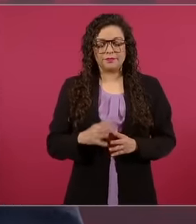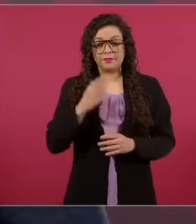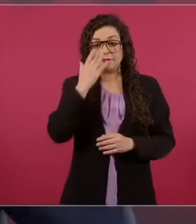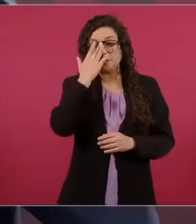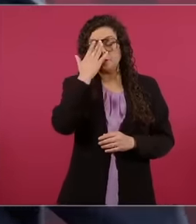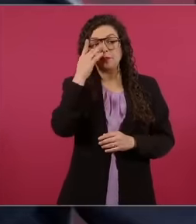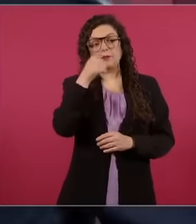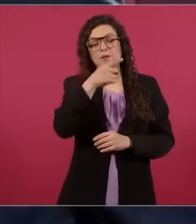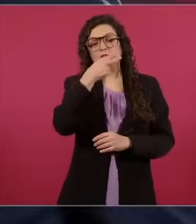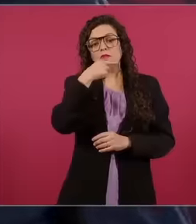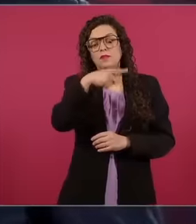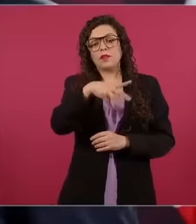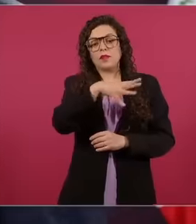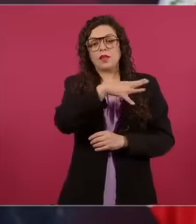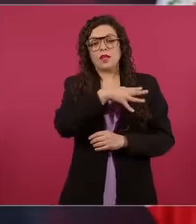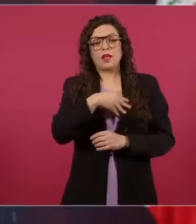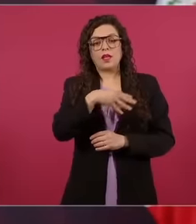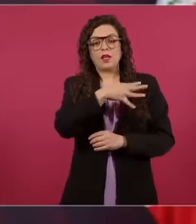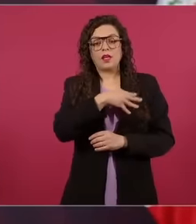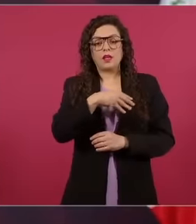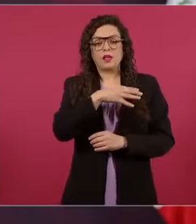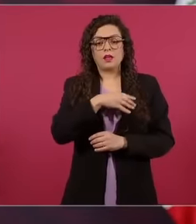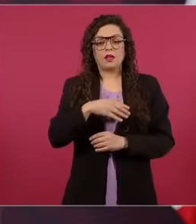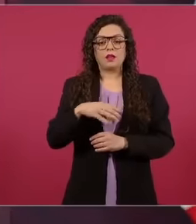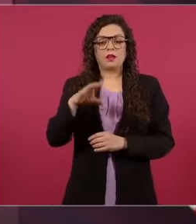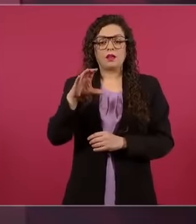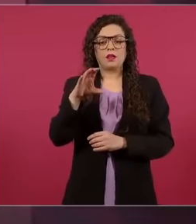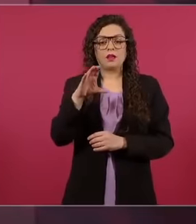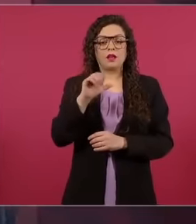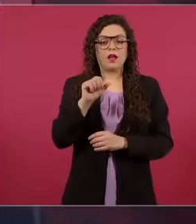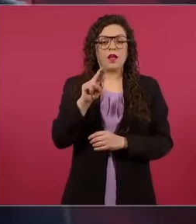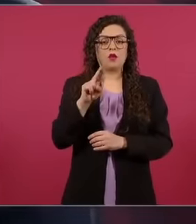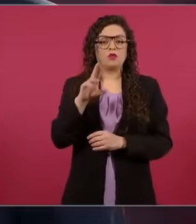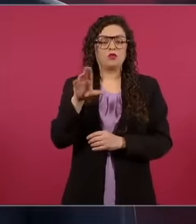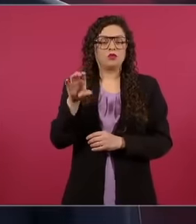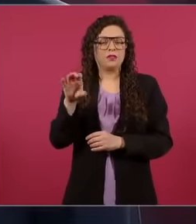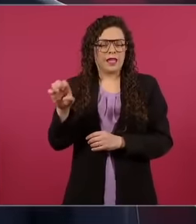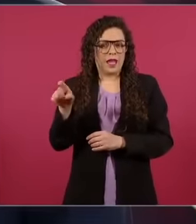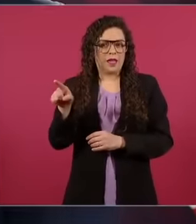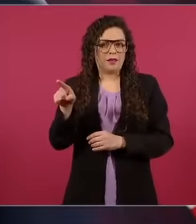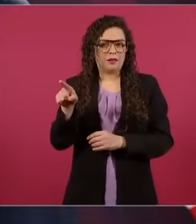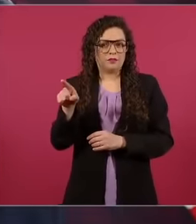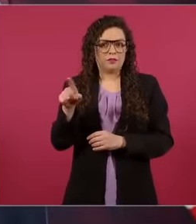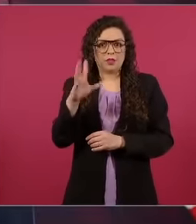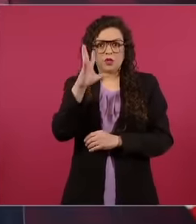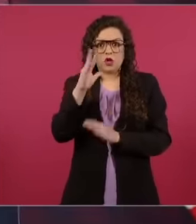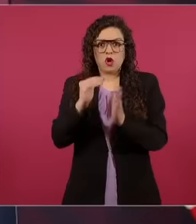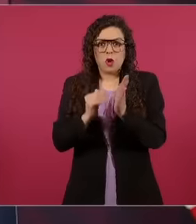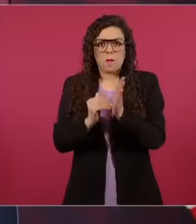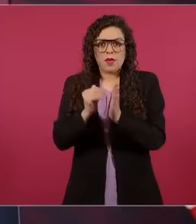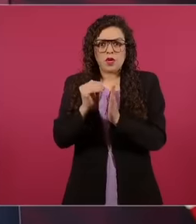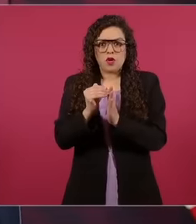El hijo de Krause, como periodista, 5 millones al mes.